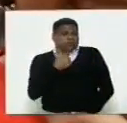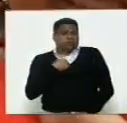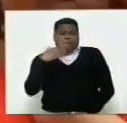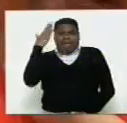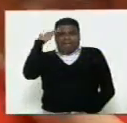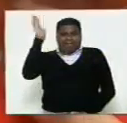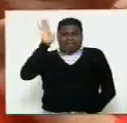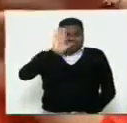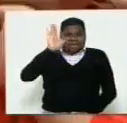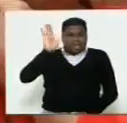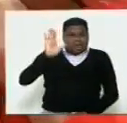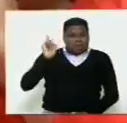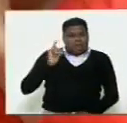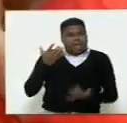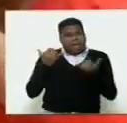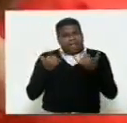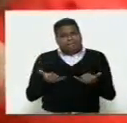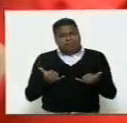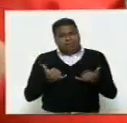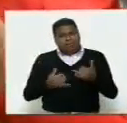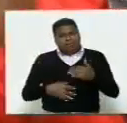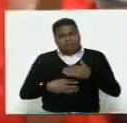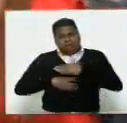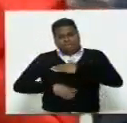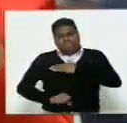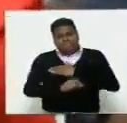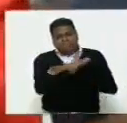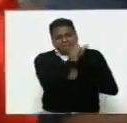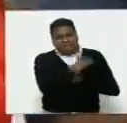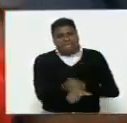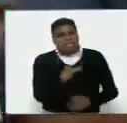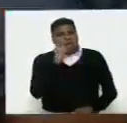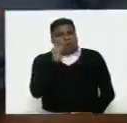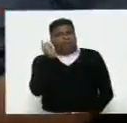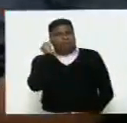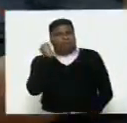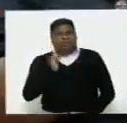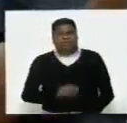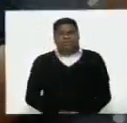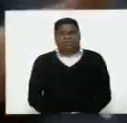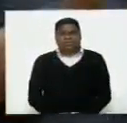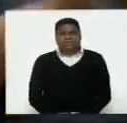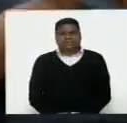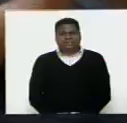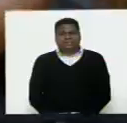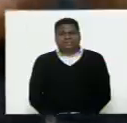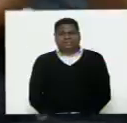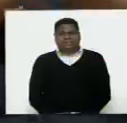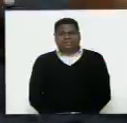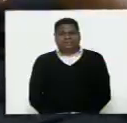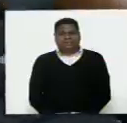saludar a las parteras y a los parteros, porque tú dices,